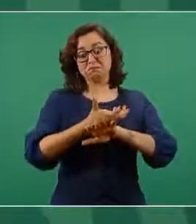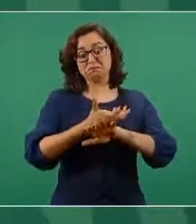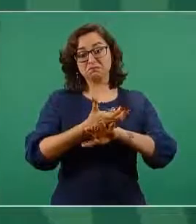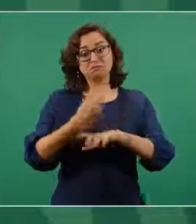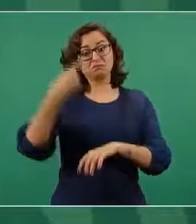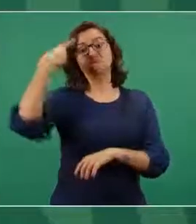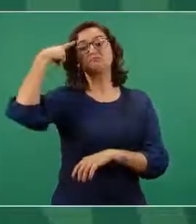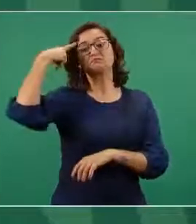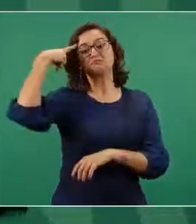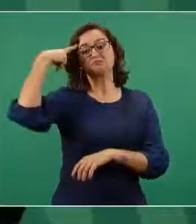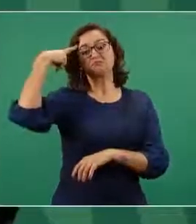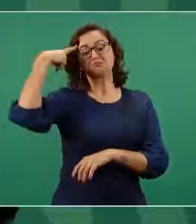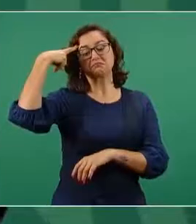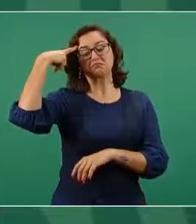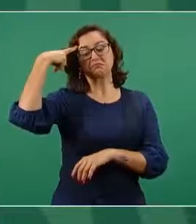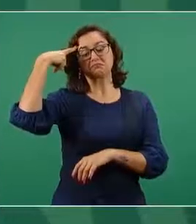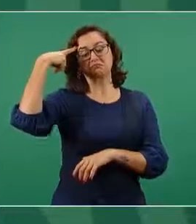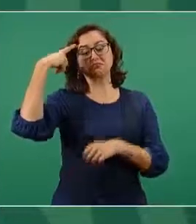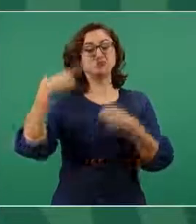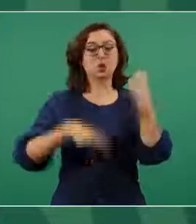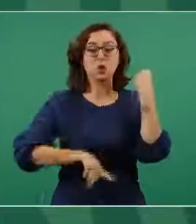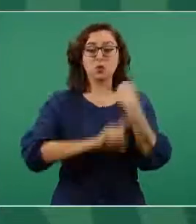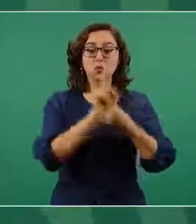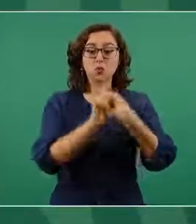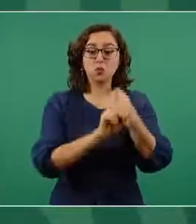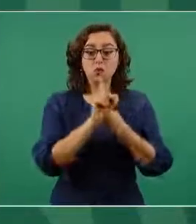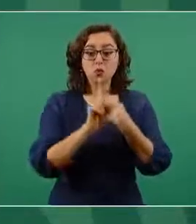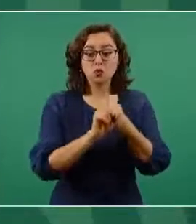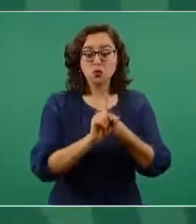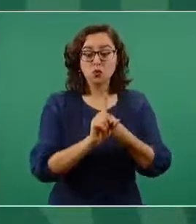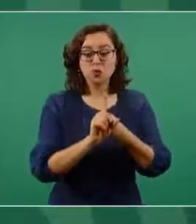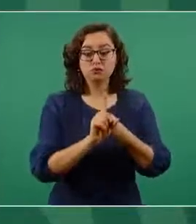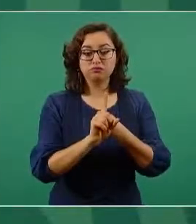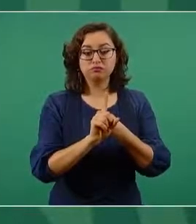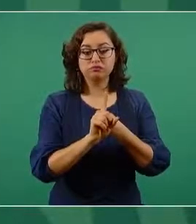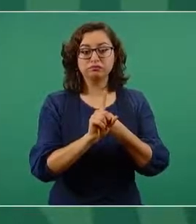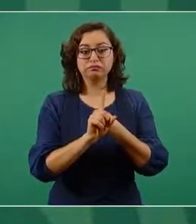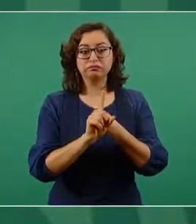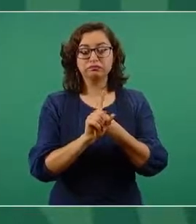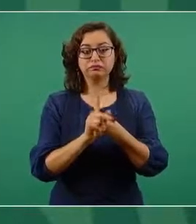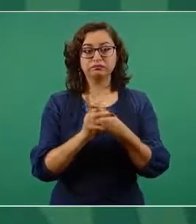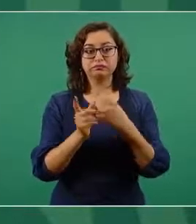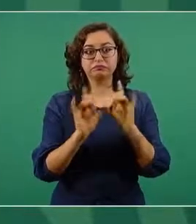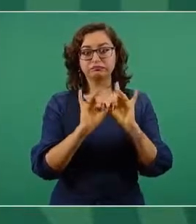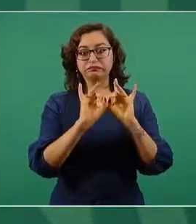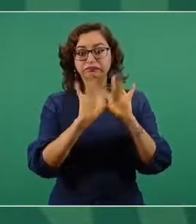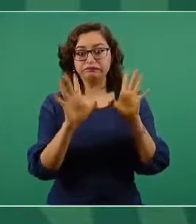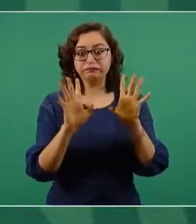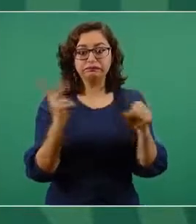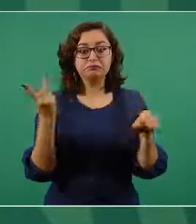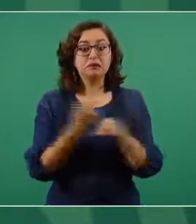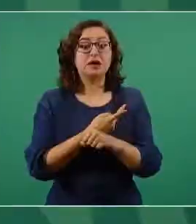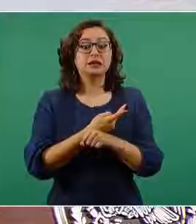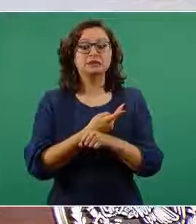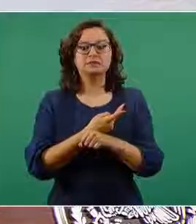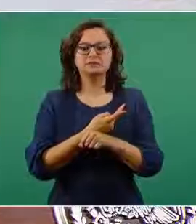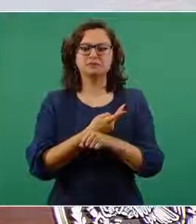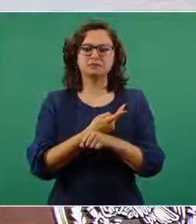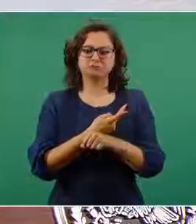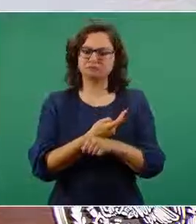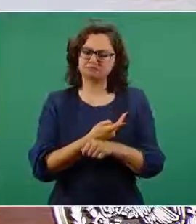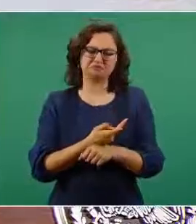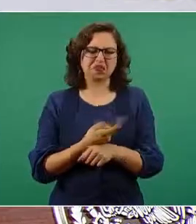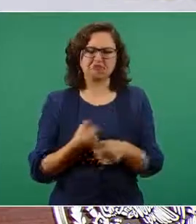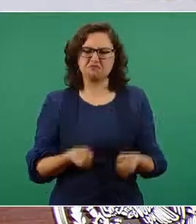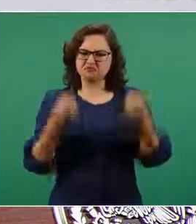cuando se presentan este tipo de conflictos, problemas, se apuesta más a